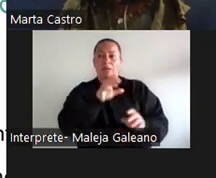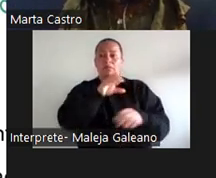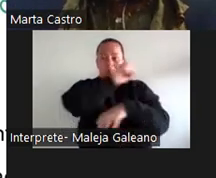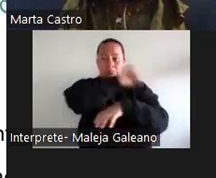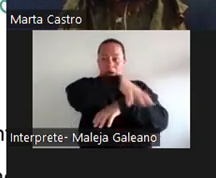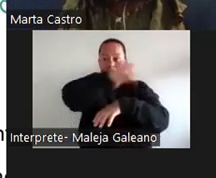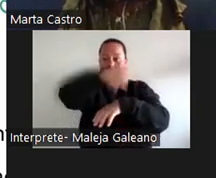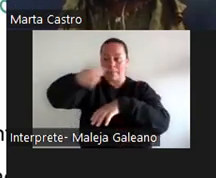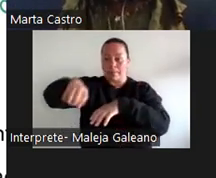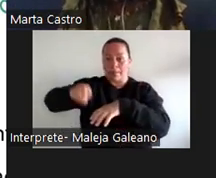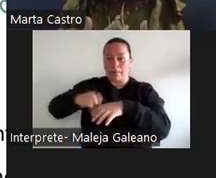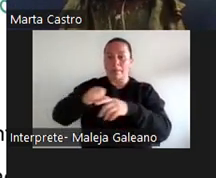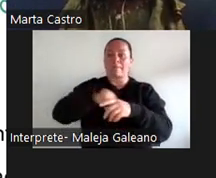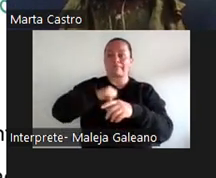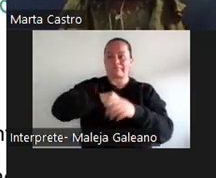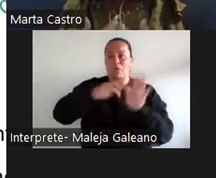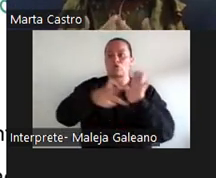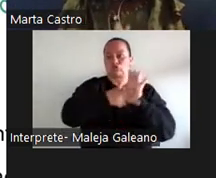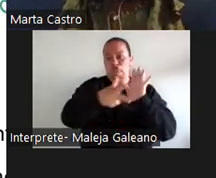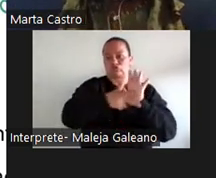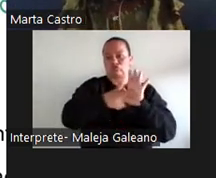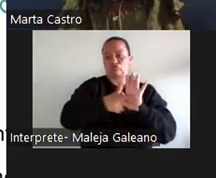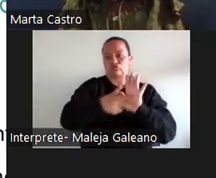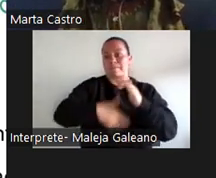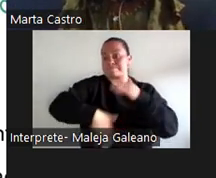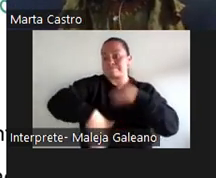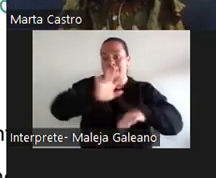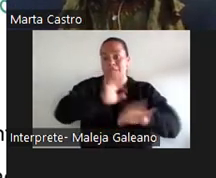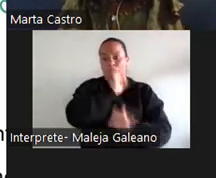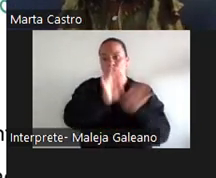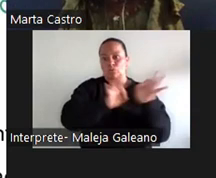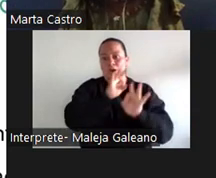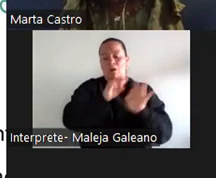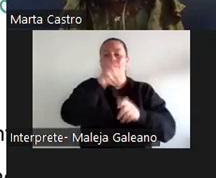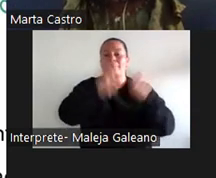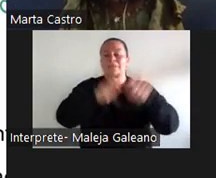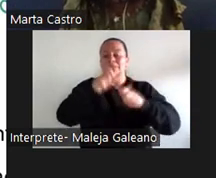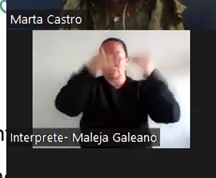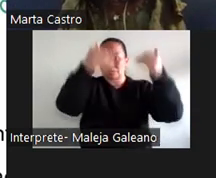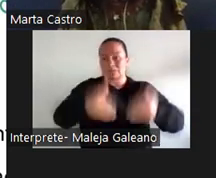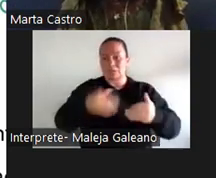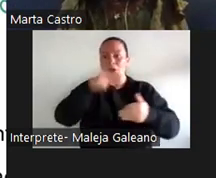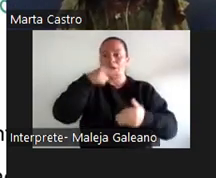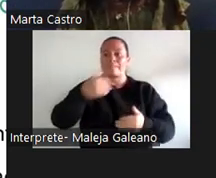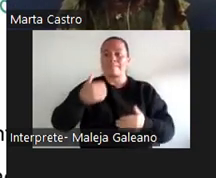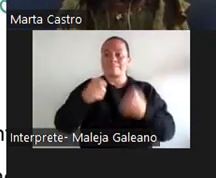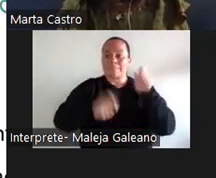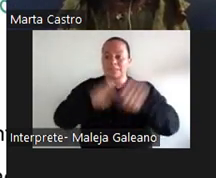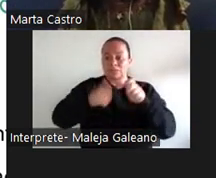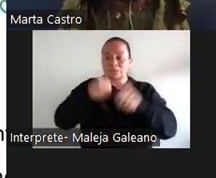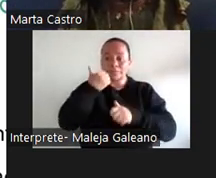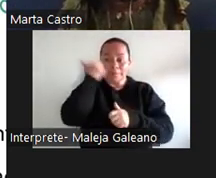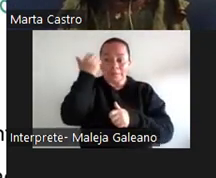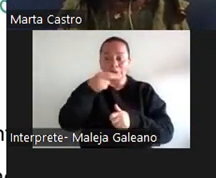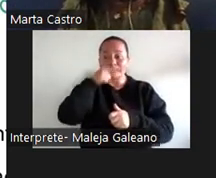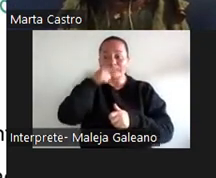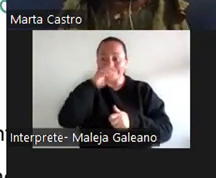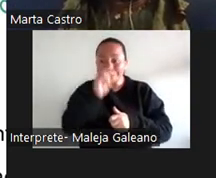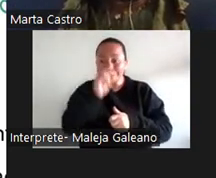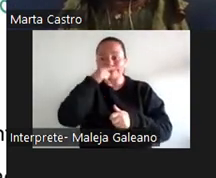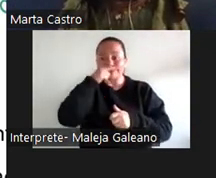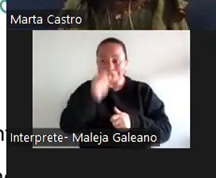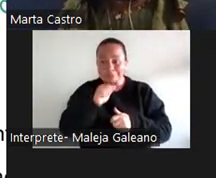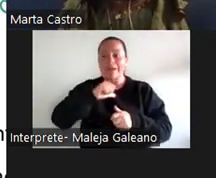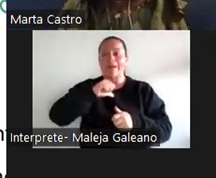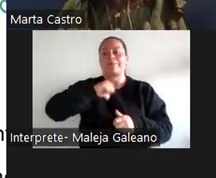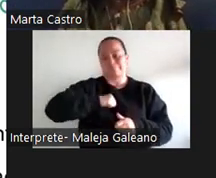constitucional como son las personas con discapacidad las personas mayores los niños las niñas eh que tienen derecho a